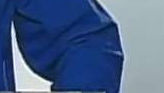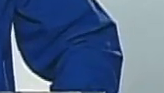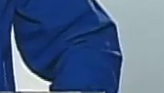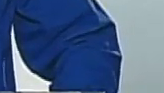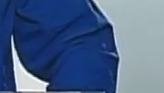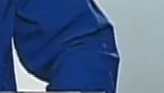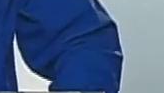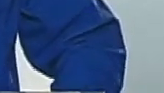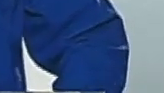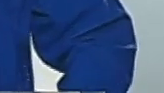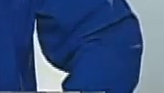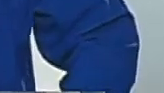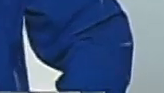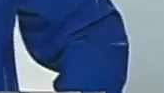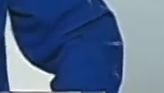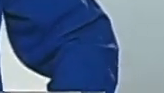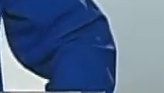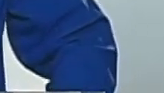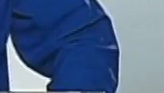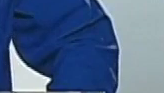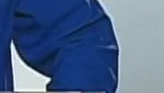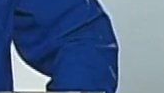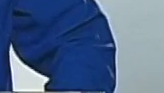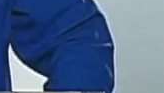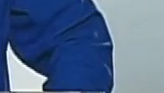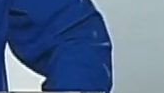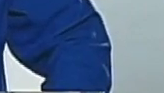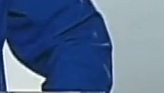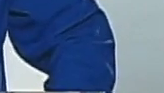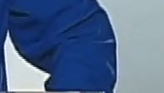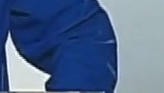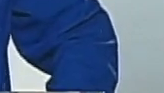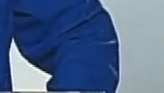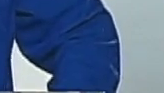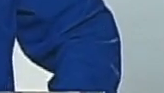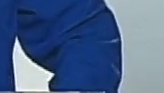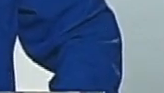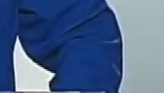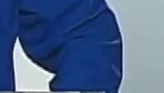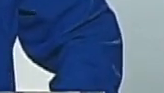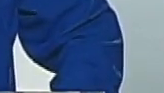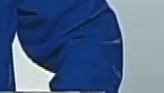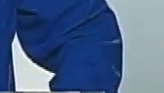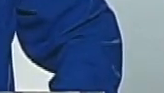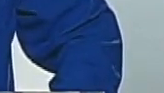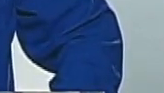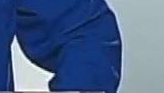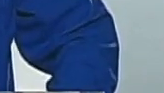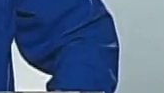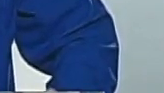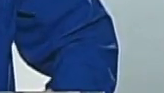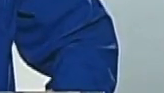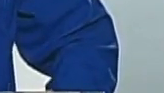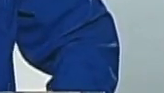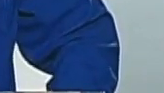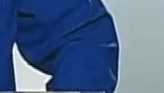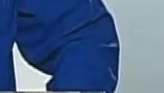lanza y constituye el movimiento Somos Venezuela, como un gran